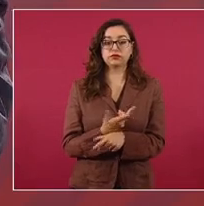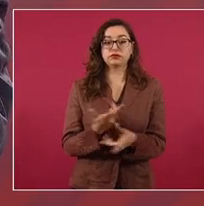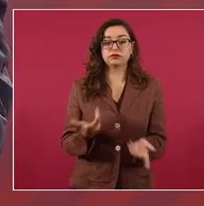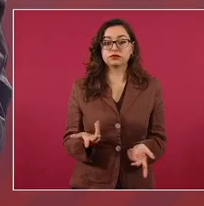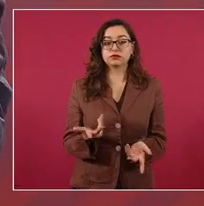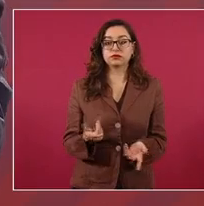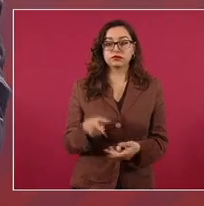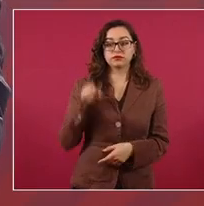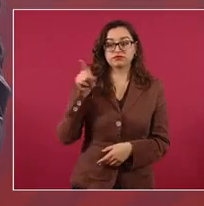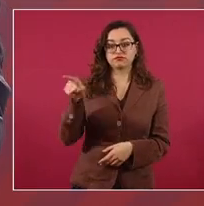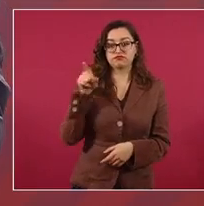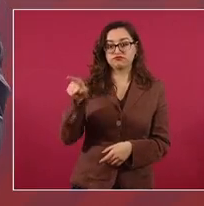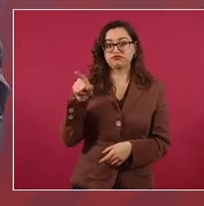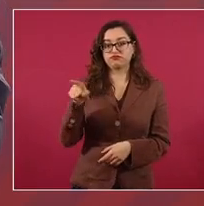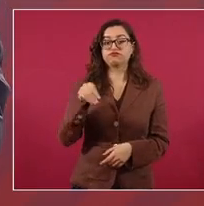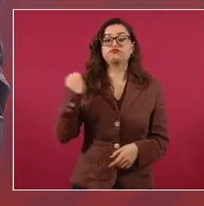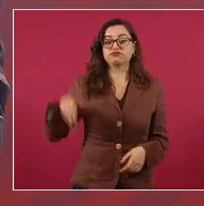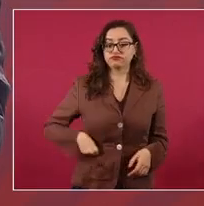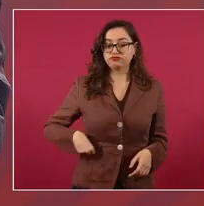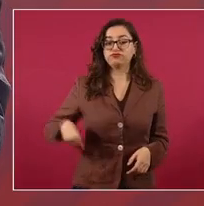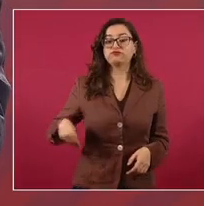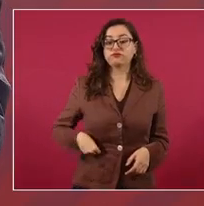segundo de los responsables,